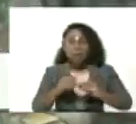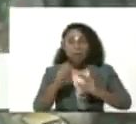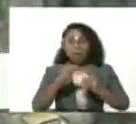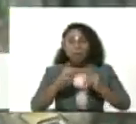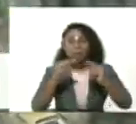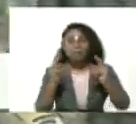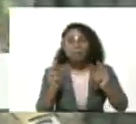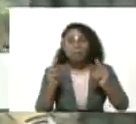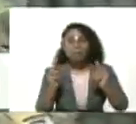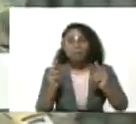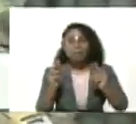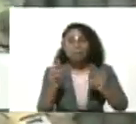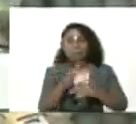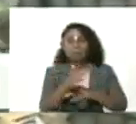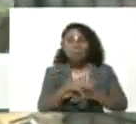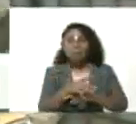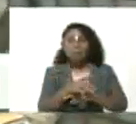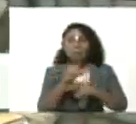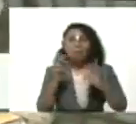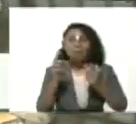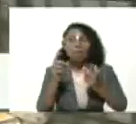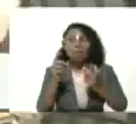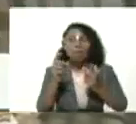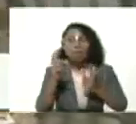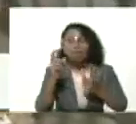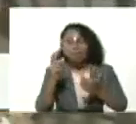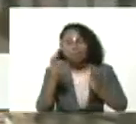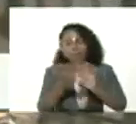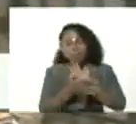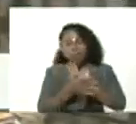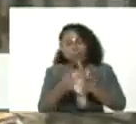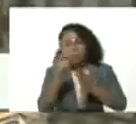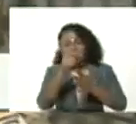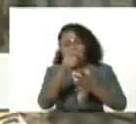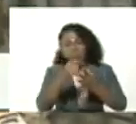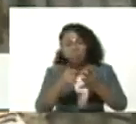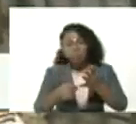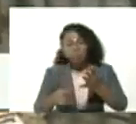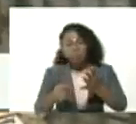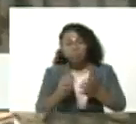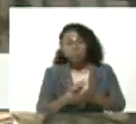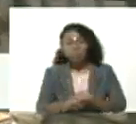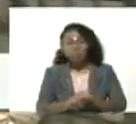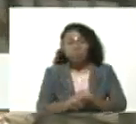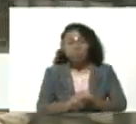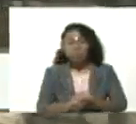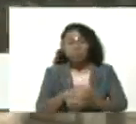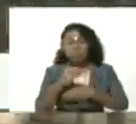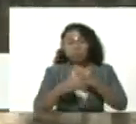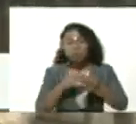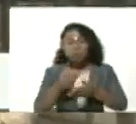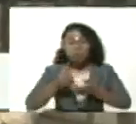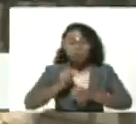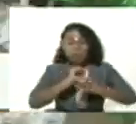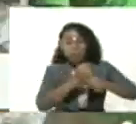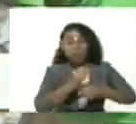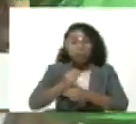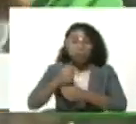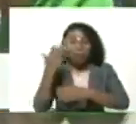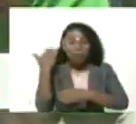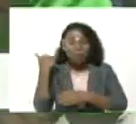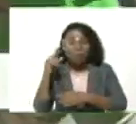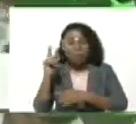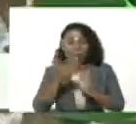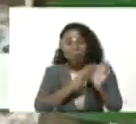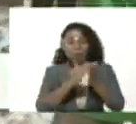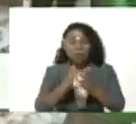puentes entre Puerto Ordaz y San Félix, presidente, los puentes sobre el río Caroní, y aquí se tomaba la chalana. Es decir, es una comunidad